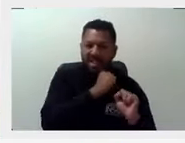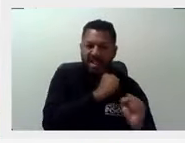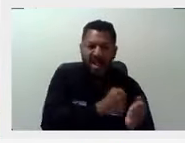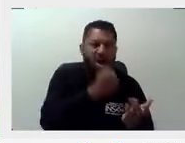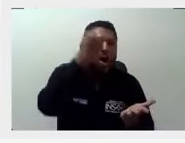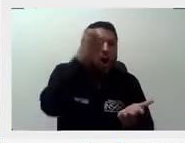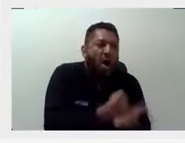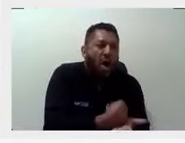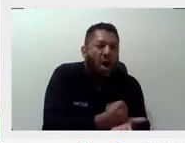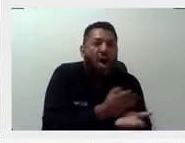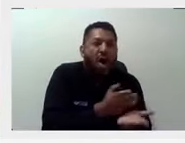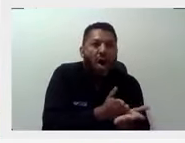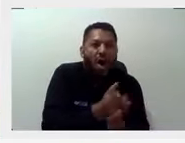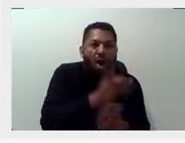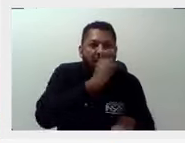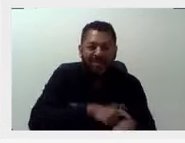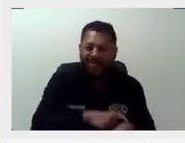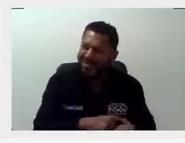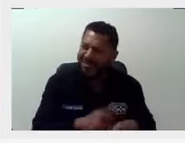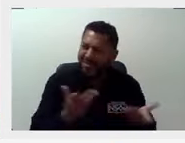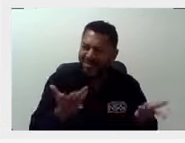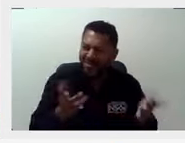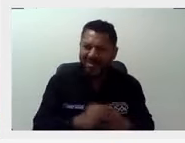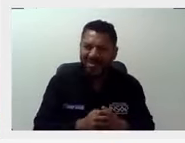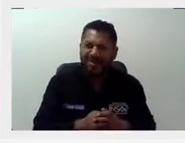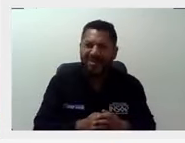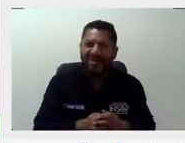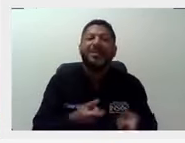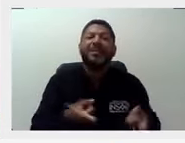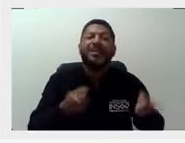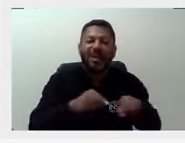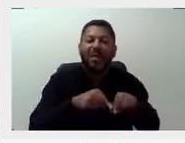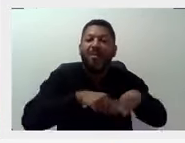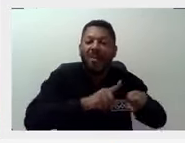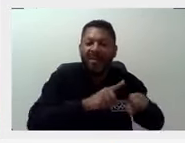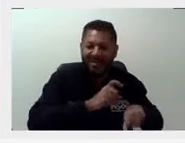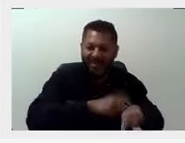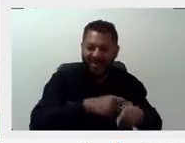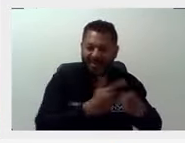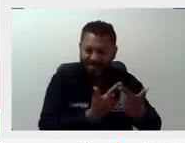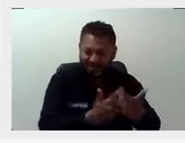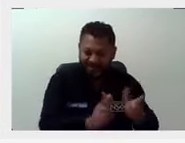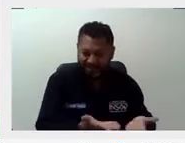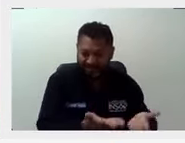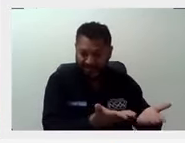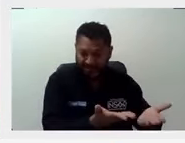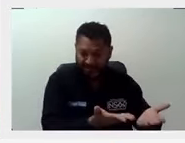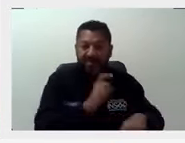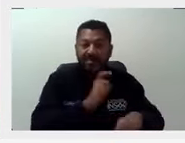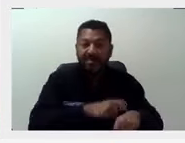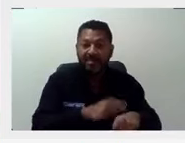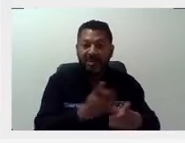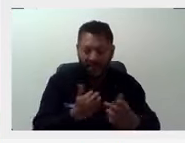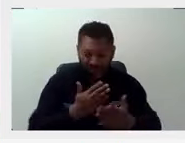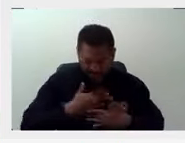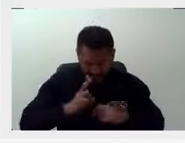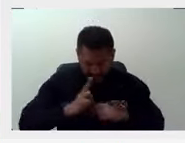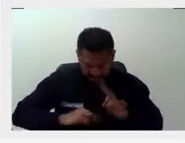todo el rato haciendo algo. No, también ellos necesitan su tiempo libre, su tiempo para construir ellos